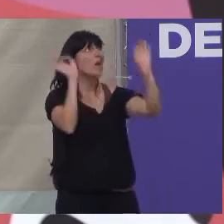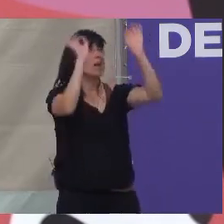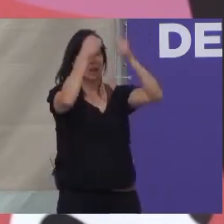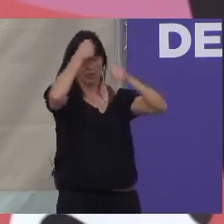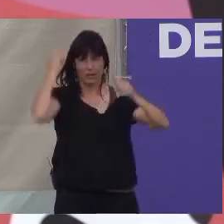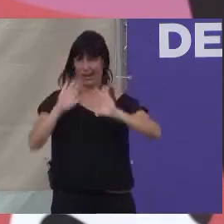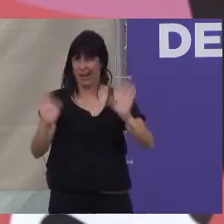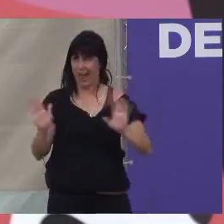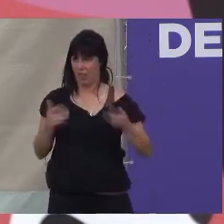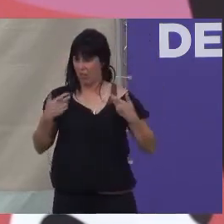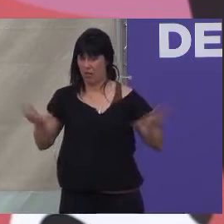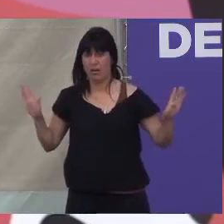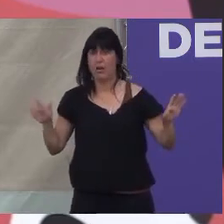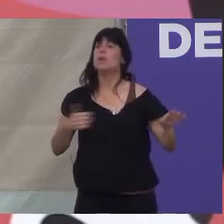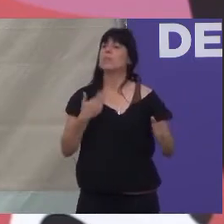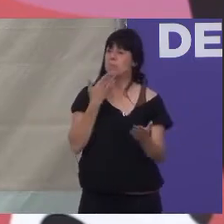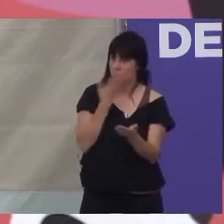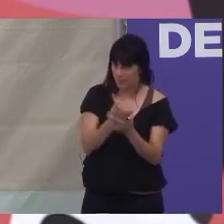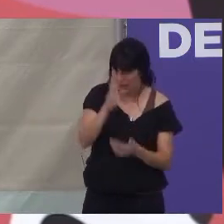gustaría pedir respeto